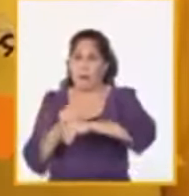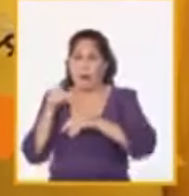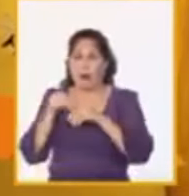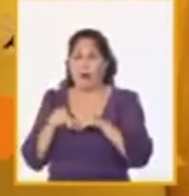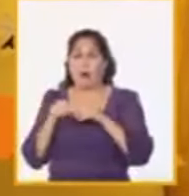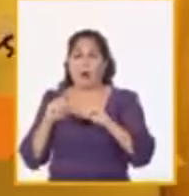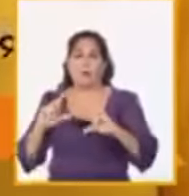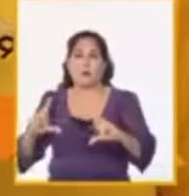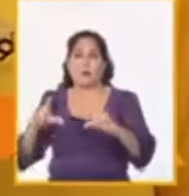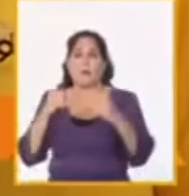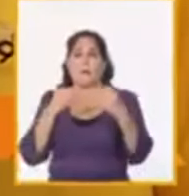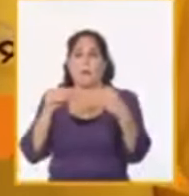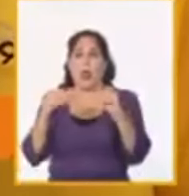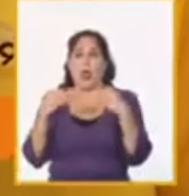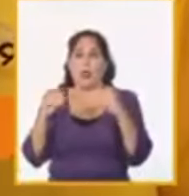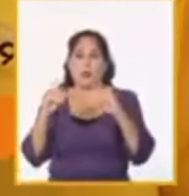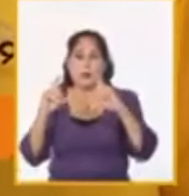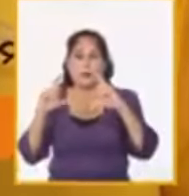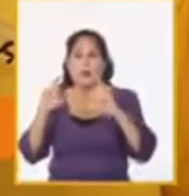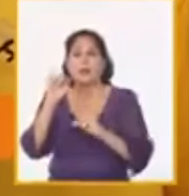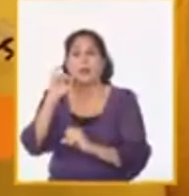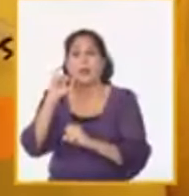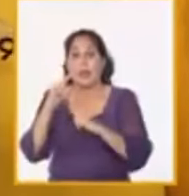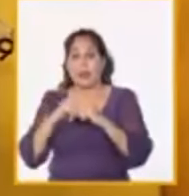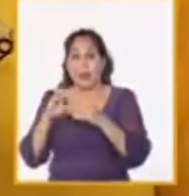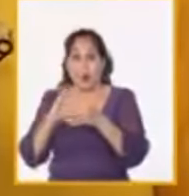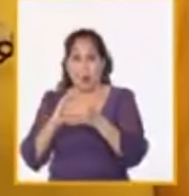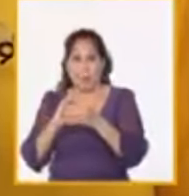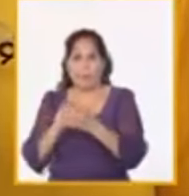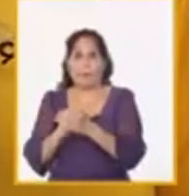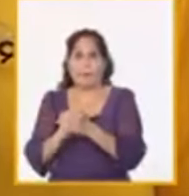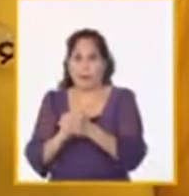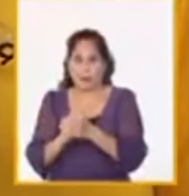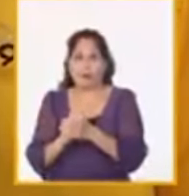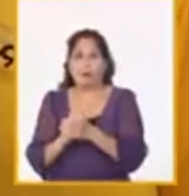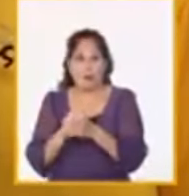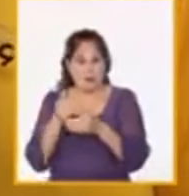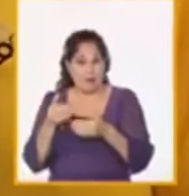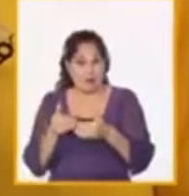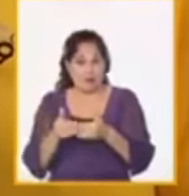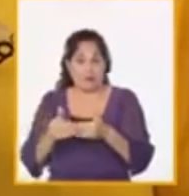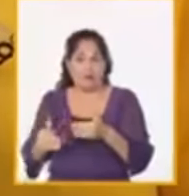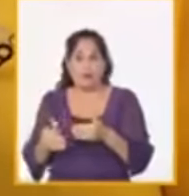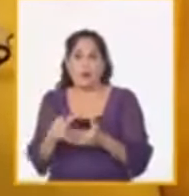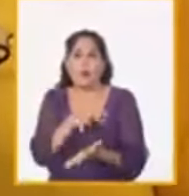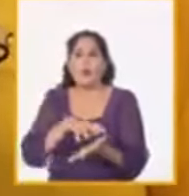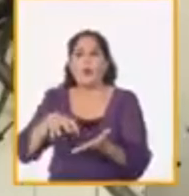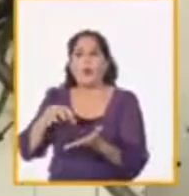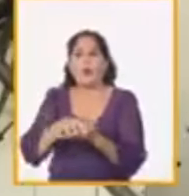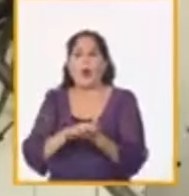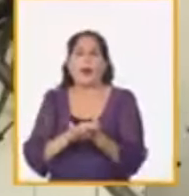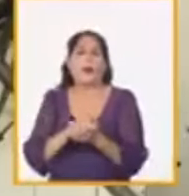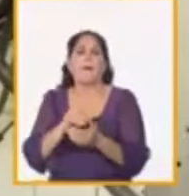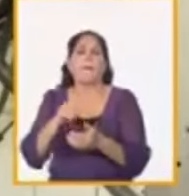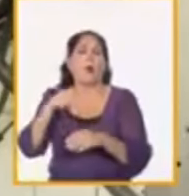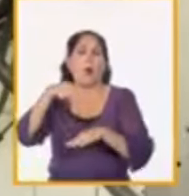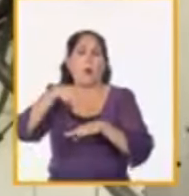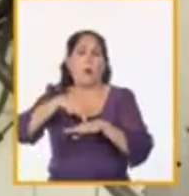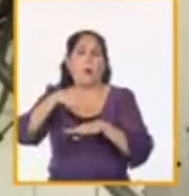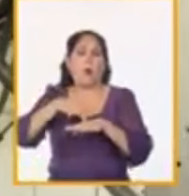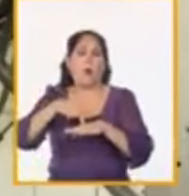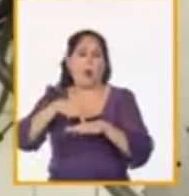tenemos un encargo de trabajar ahora 6 kilómetros más. La segunda etapa de la zona que tiene que ver con Puerto Escondido. Estas